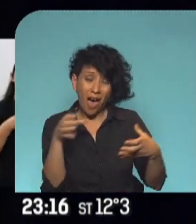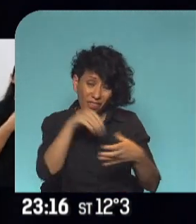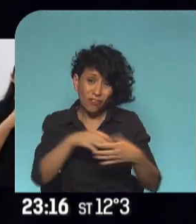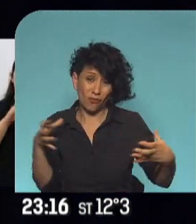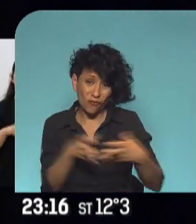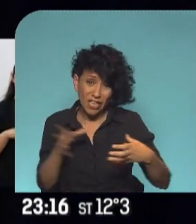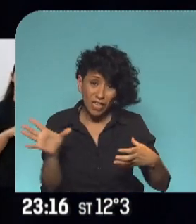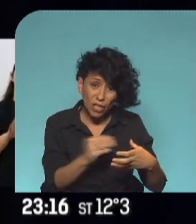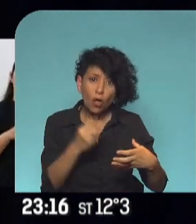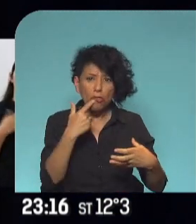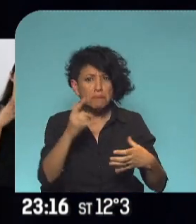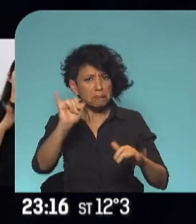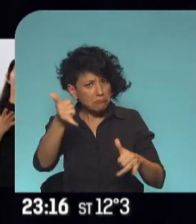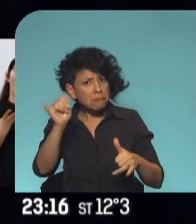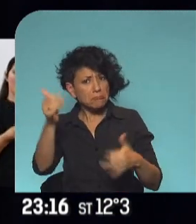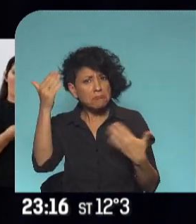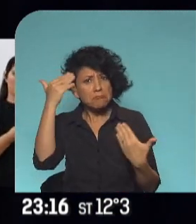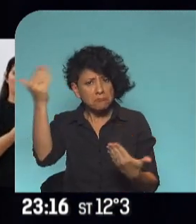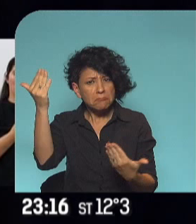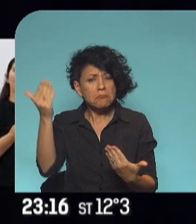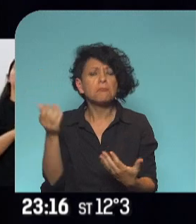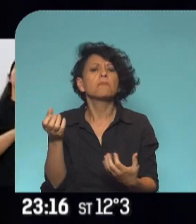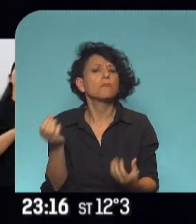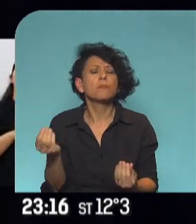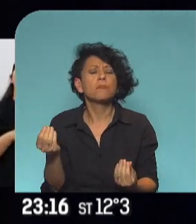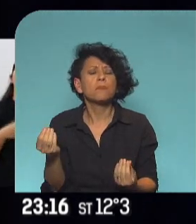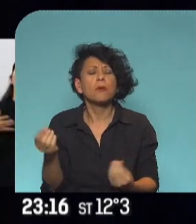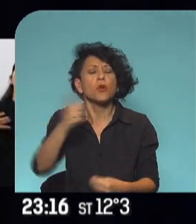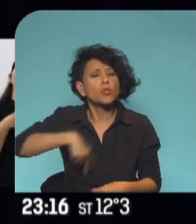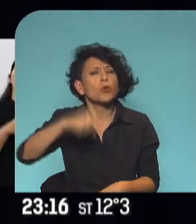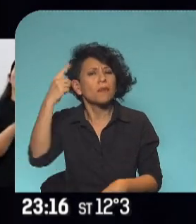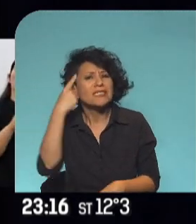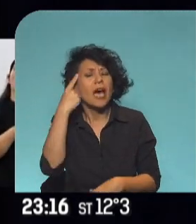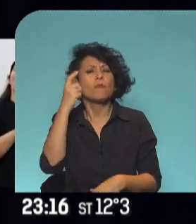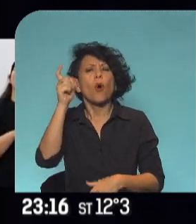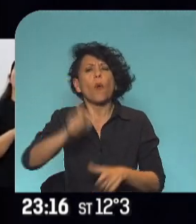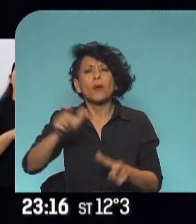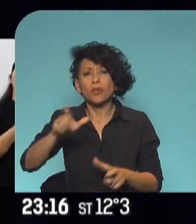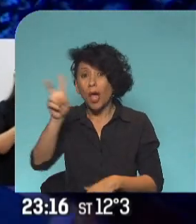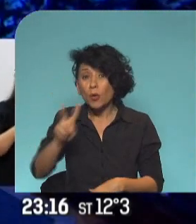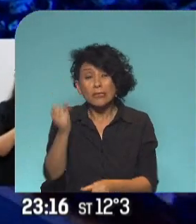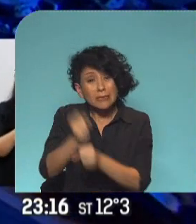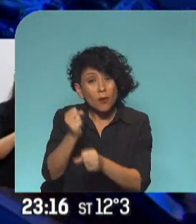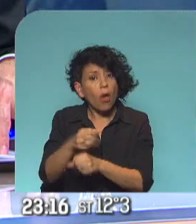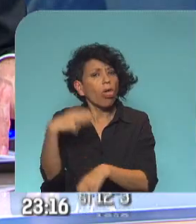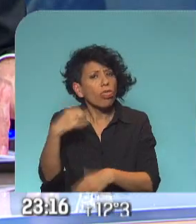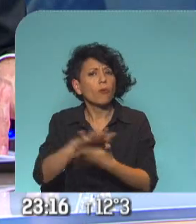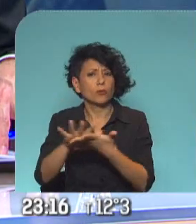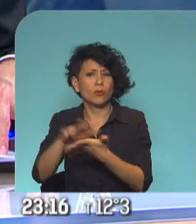esa intervención extranjera. Para nosotros es el pueblo trabajador venezolano el que tiene que resolver esa crisis a su